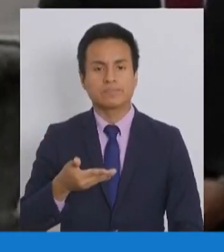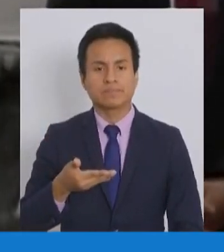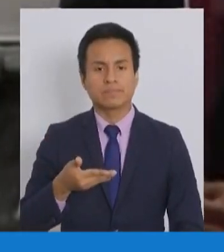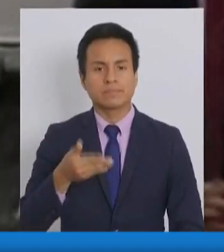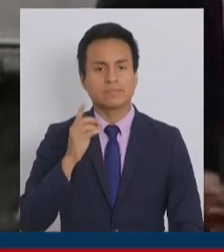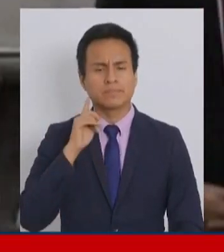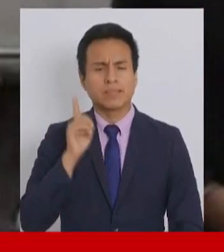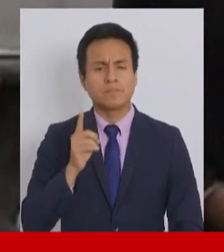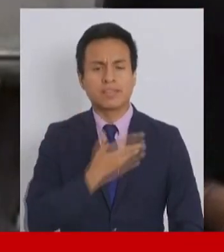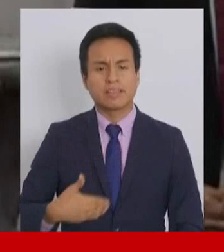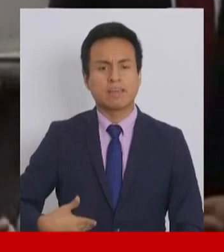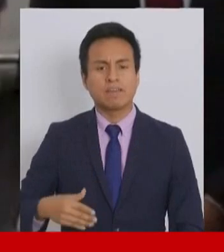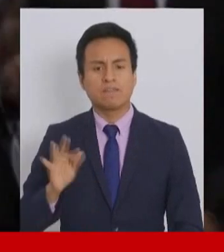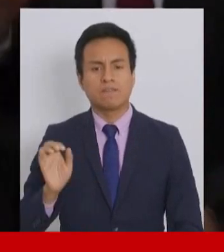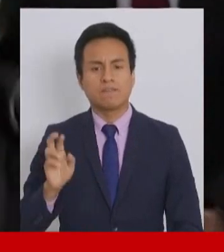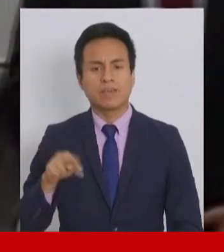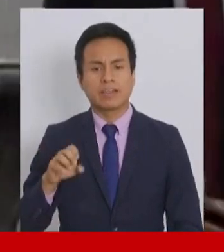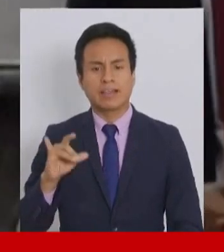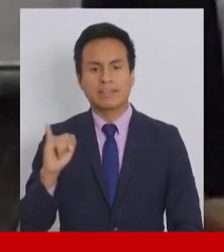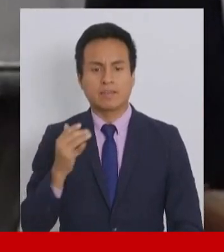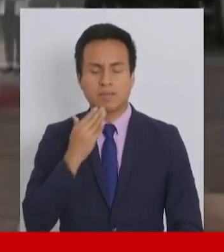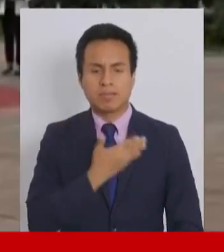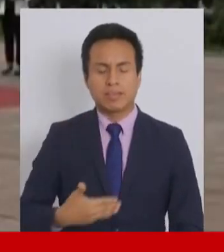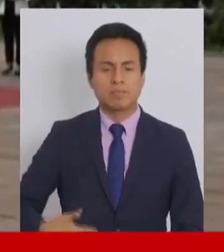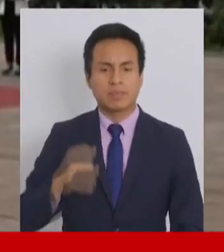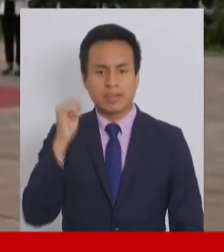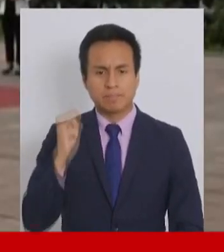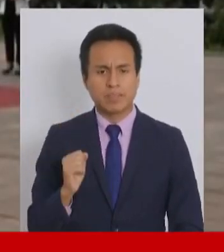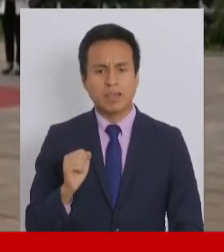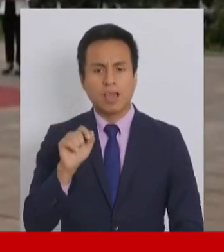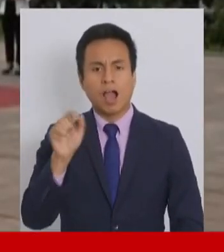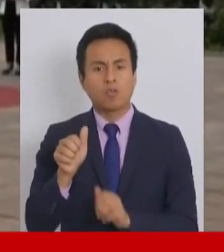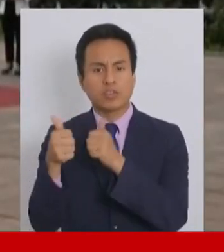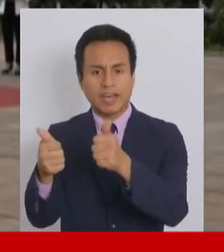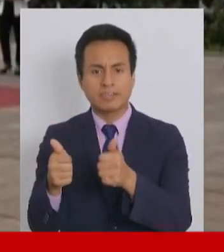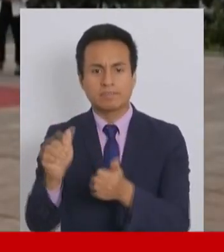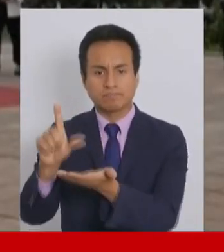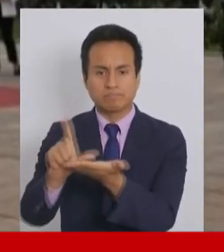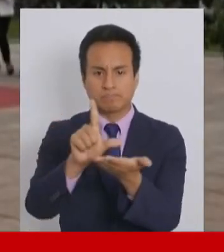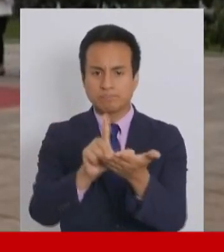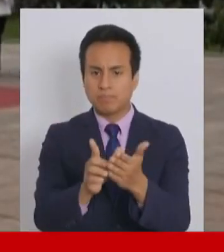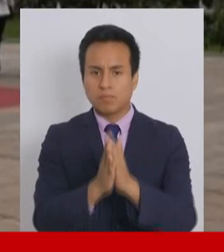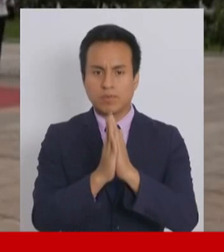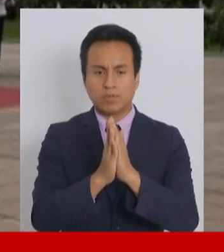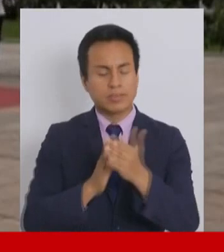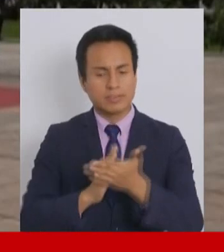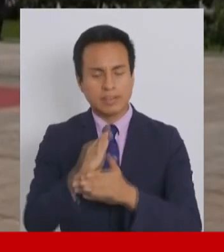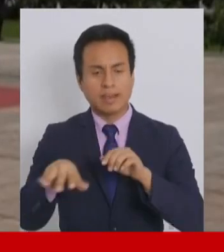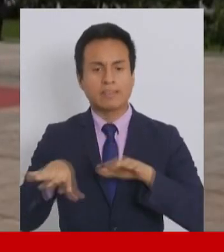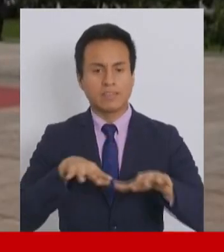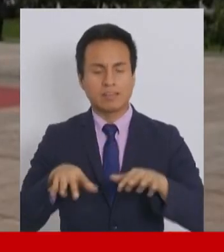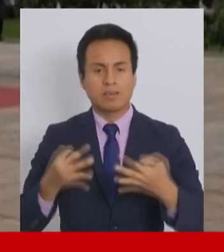la Moneda. Presidente Fernández y el presidente Piñera. Sede del gobierno de Chile. Donde corresponde, por favor, para iniciar bienvenida. Esta